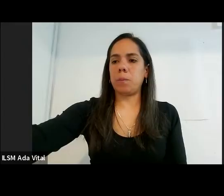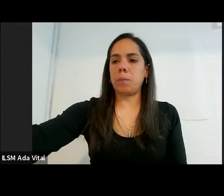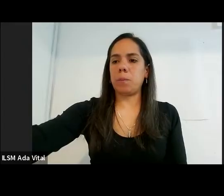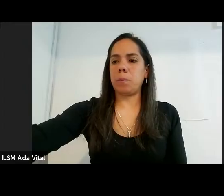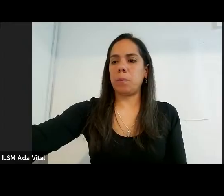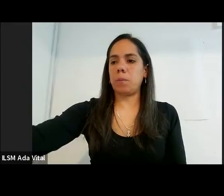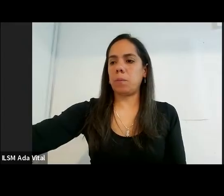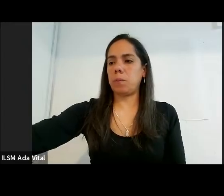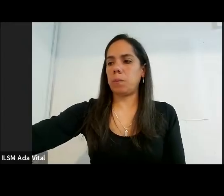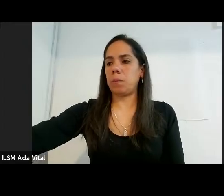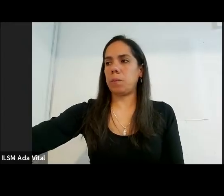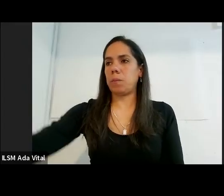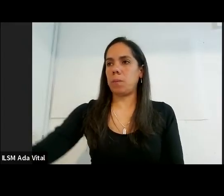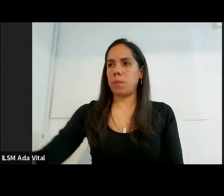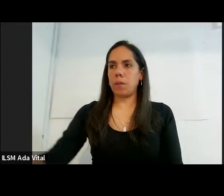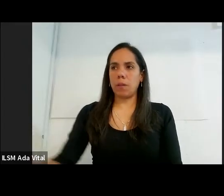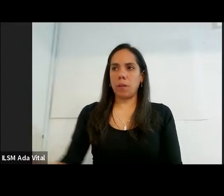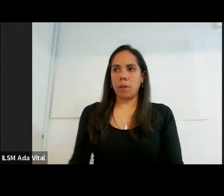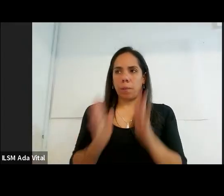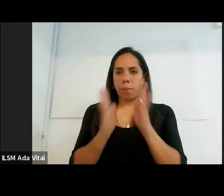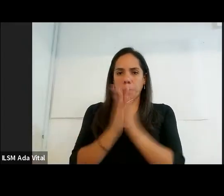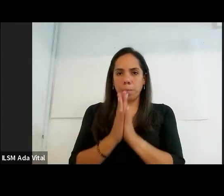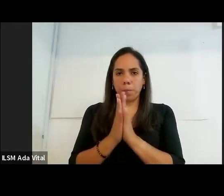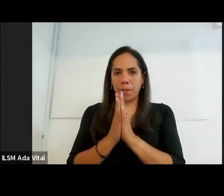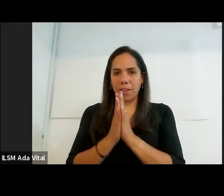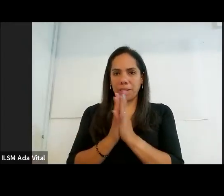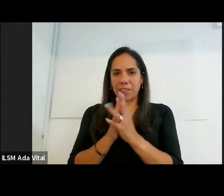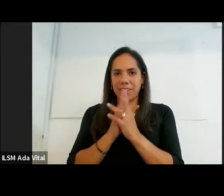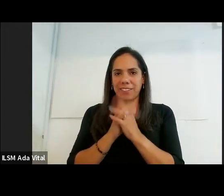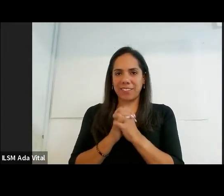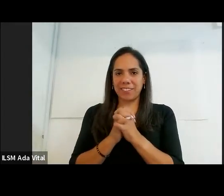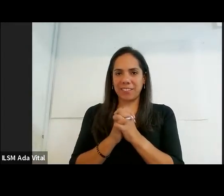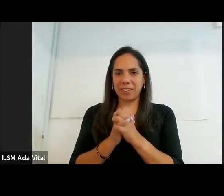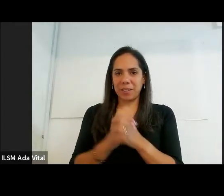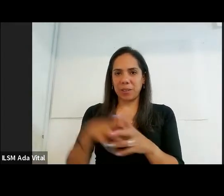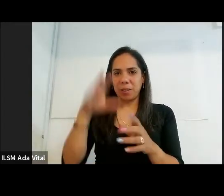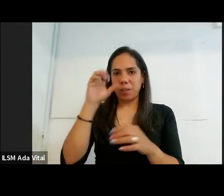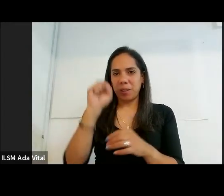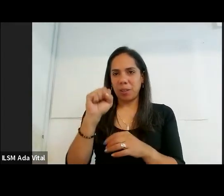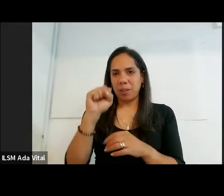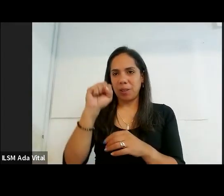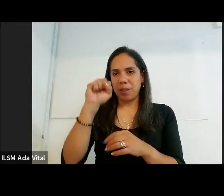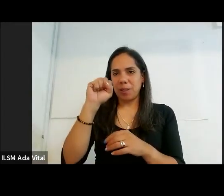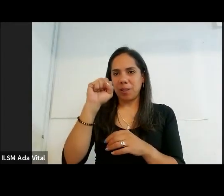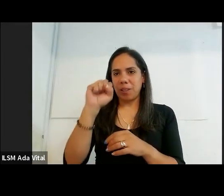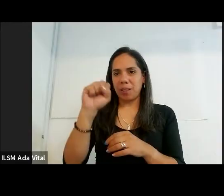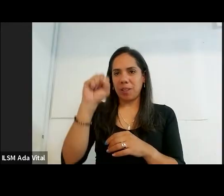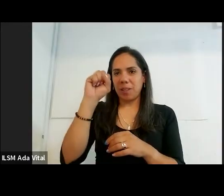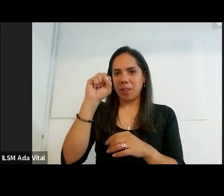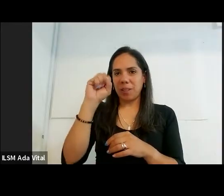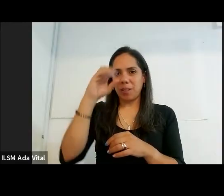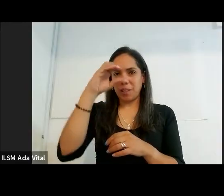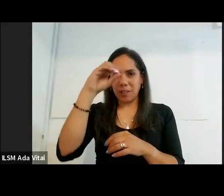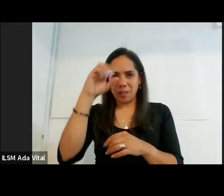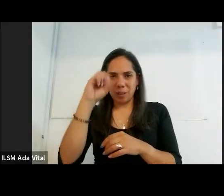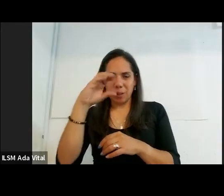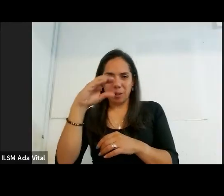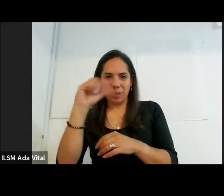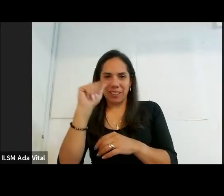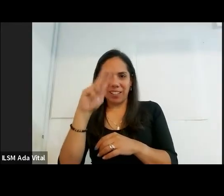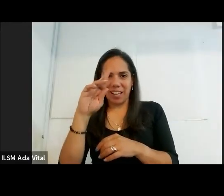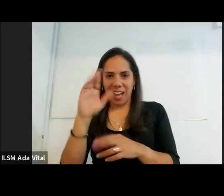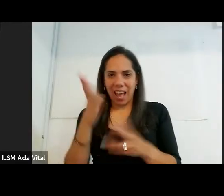palabra con Óscar Oliva Vázquez, que nos va a hablar sobre salud mental, el reflejo en la atención a la